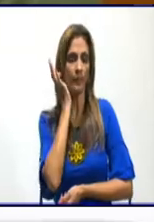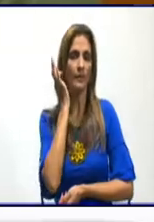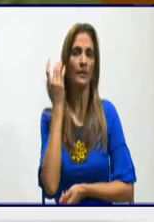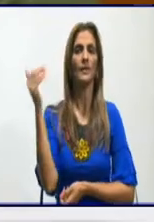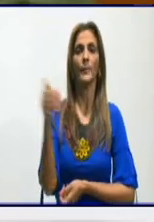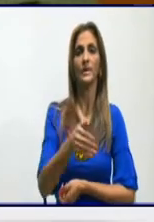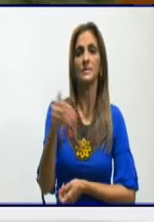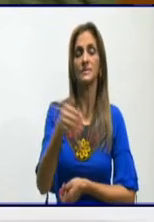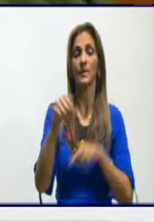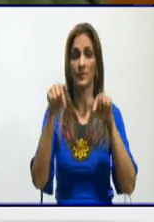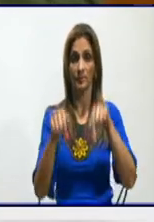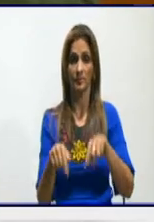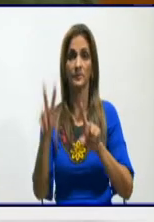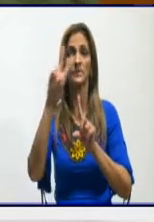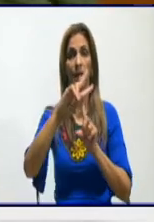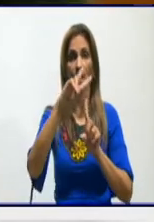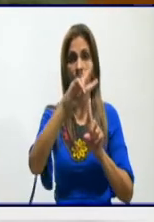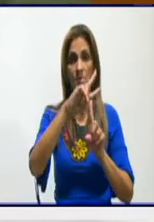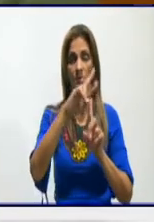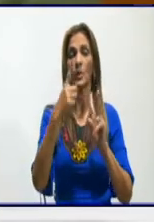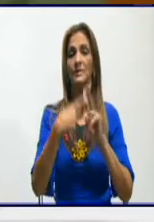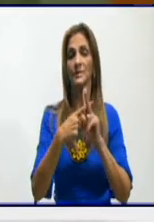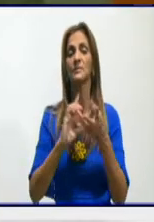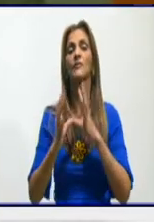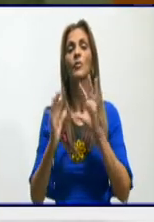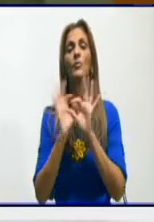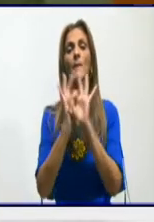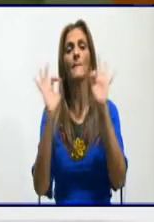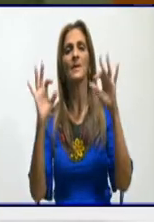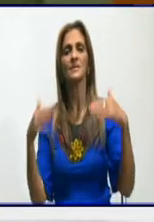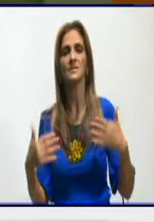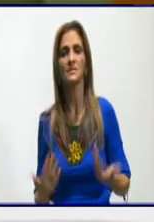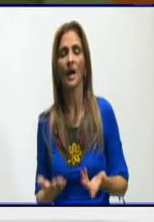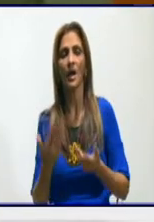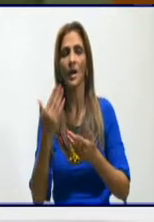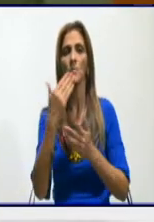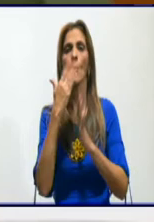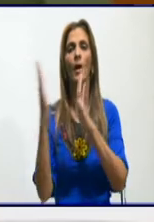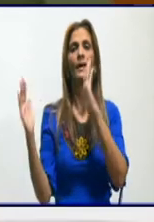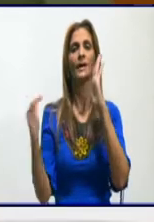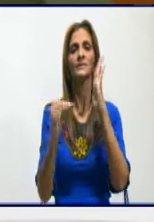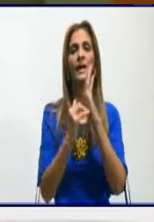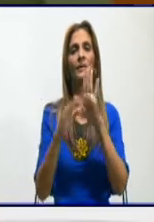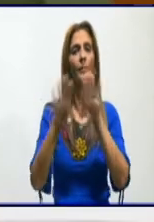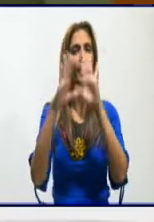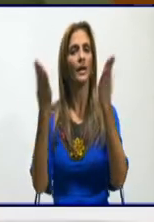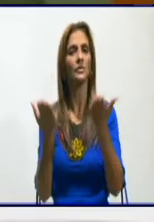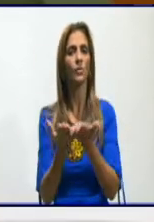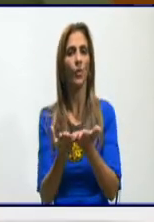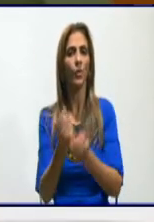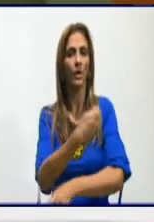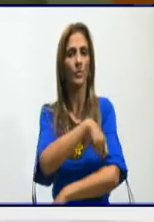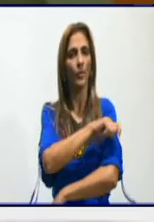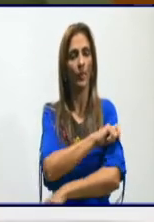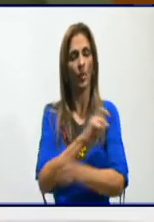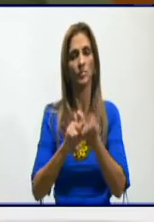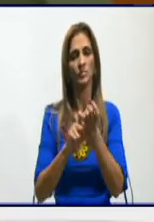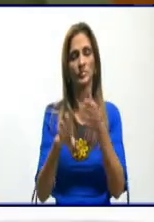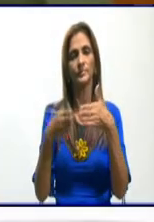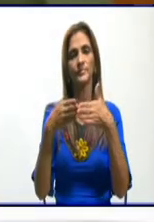en el estudio y buenas tardes de manera especial para todo el querido y heroico pueblo de granma